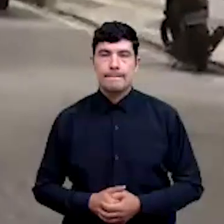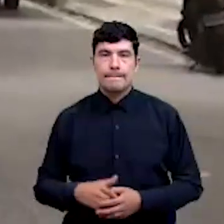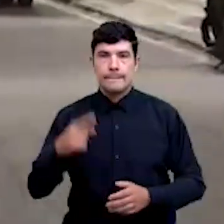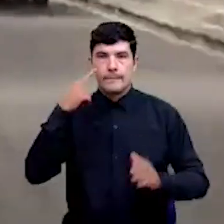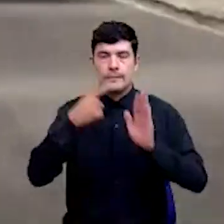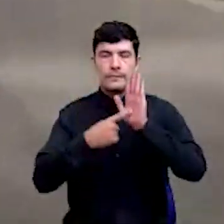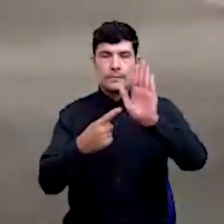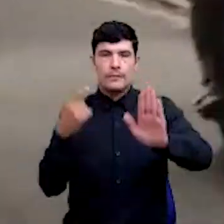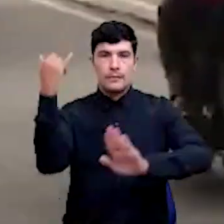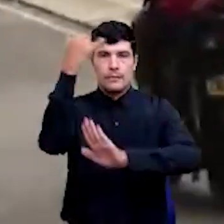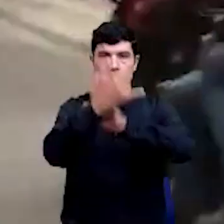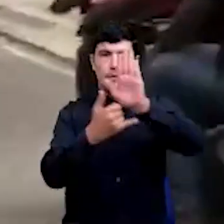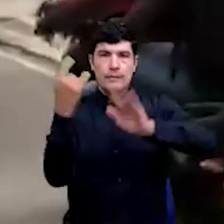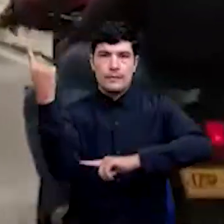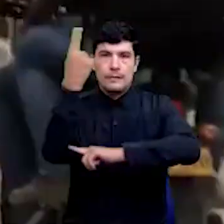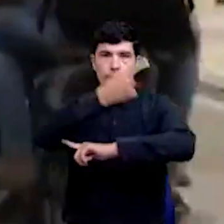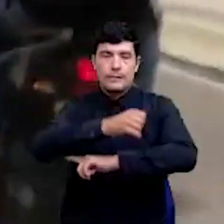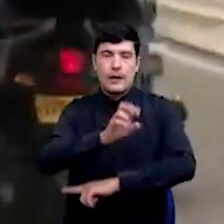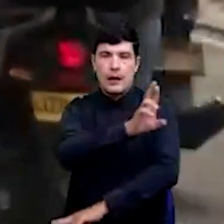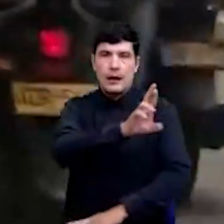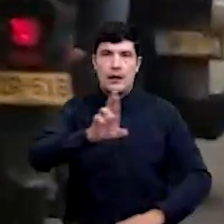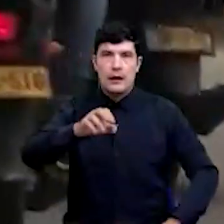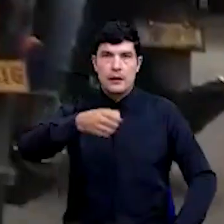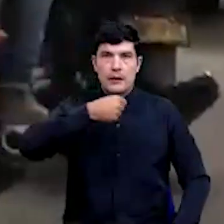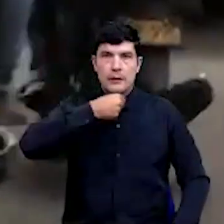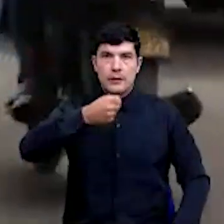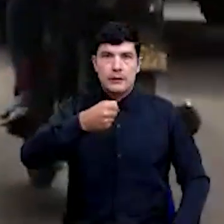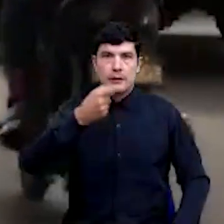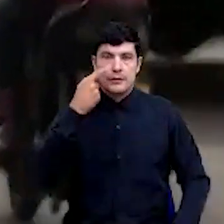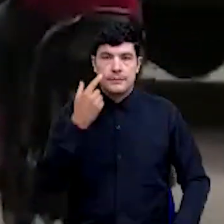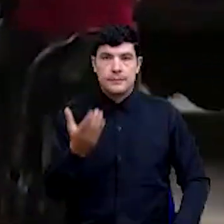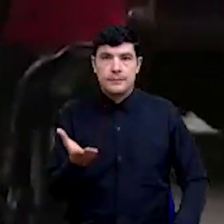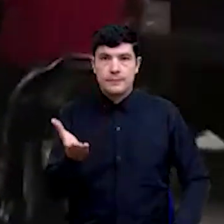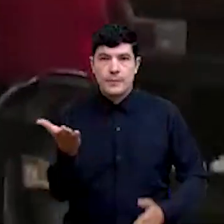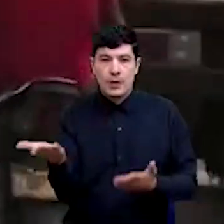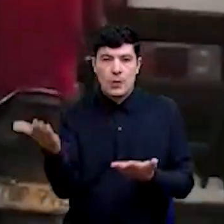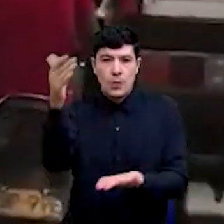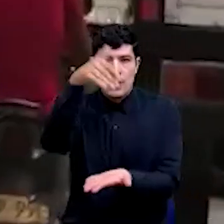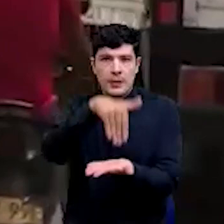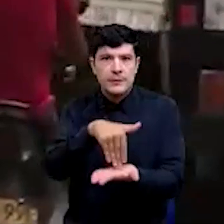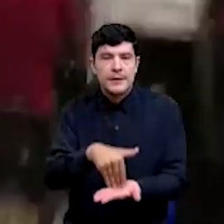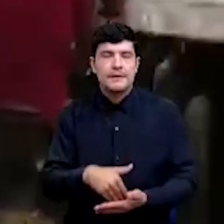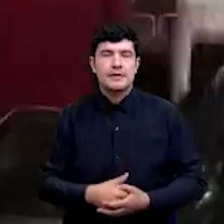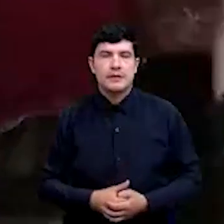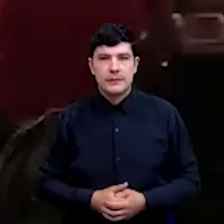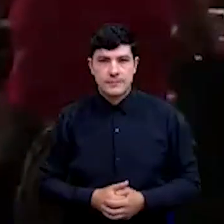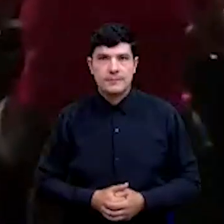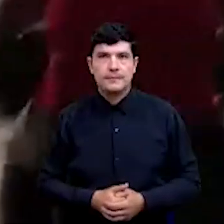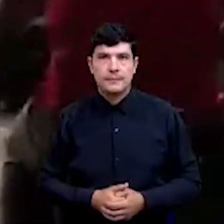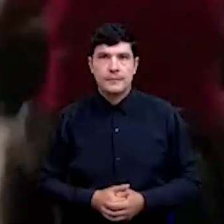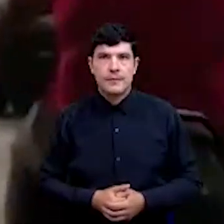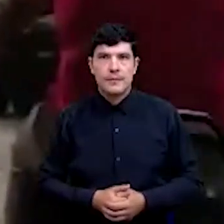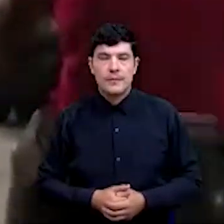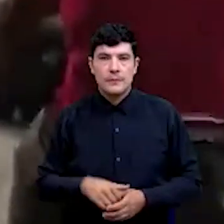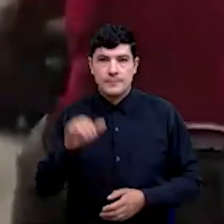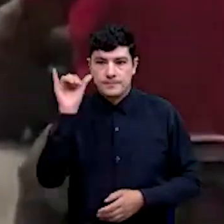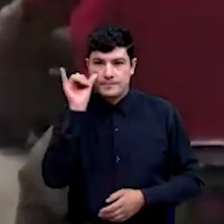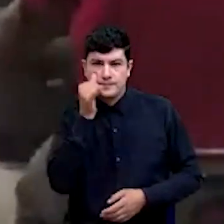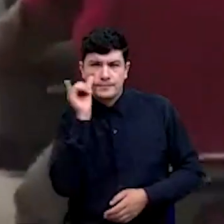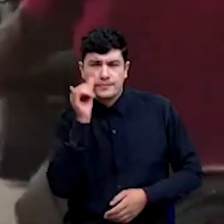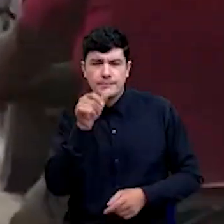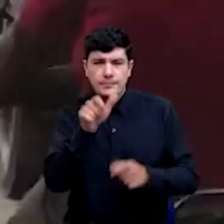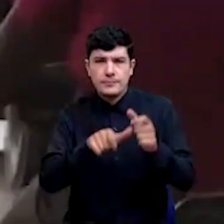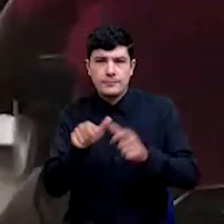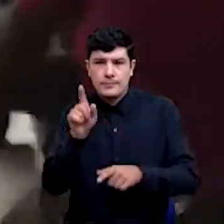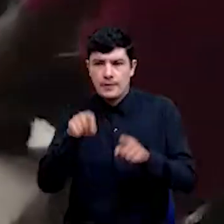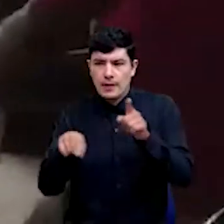Iniciamos esta emisión de Oriente Noticias con la imagen del día. Y es que vuelve y juega. Por lentes aficionados son captadas las